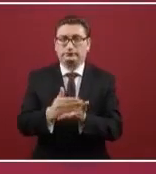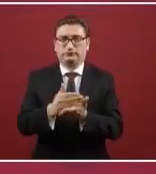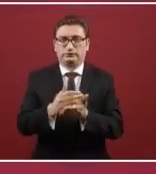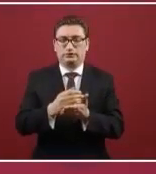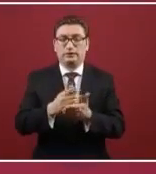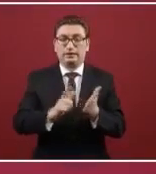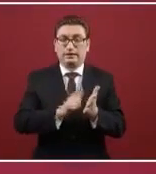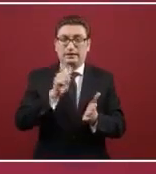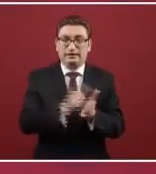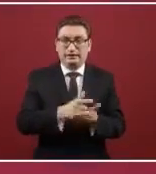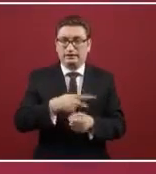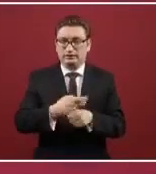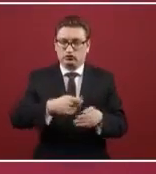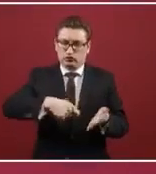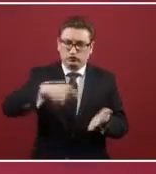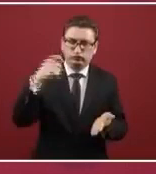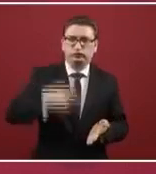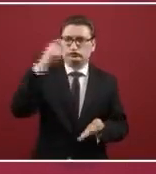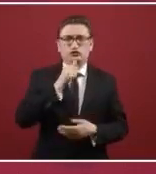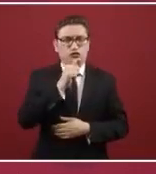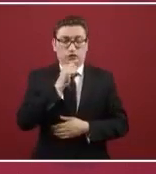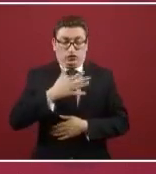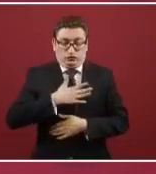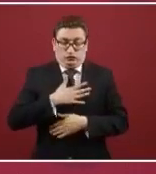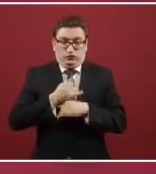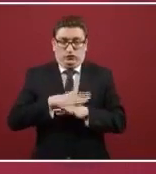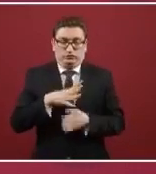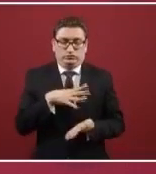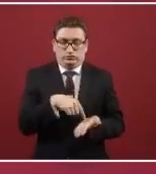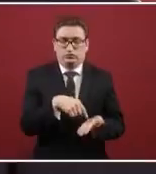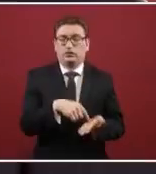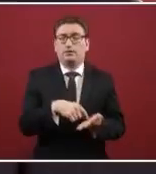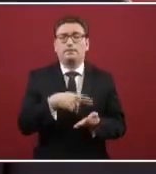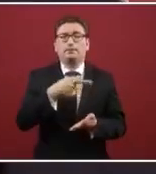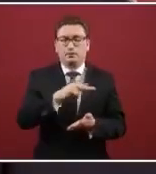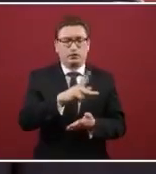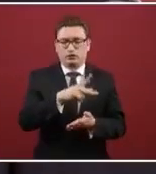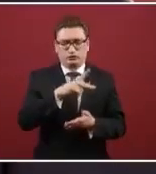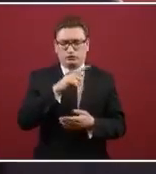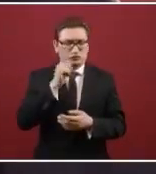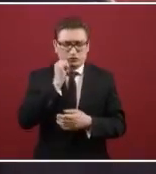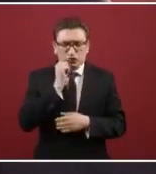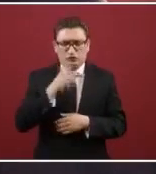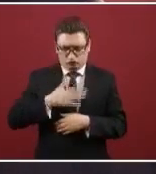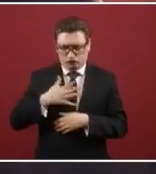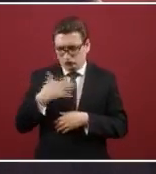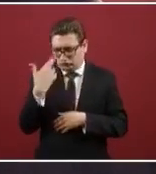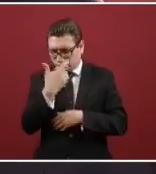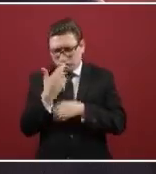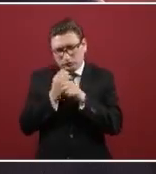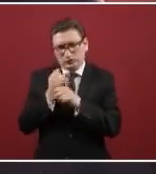la aprobación de la ley secundaria. Esa es la información que yo tengo. De todas maneras, voy a